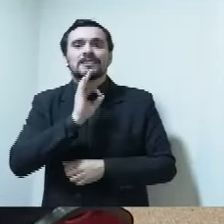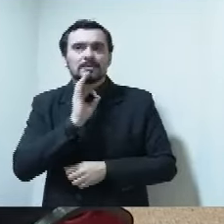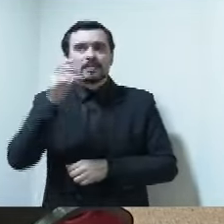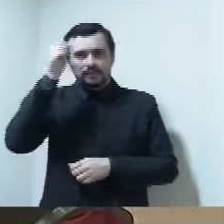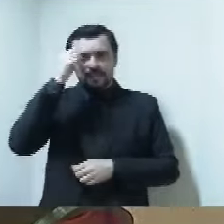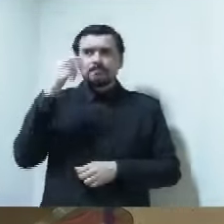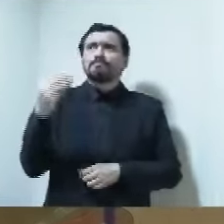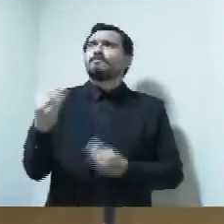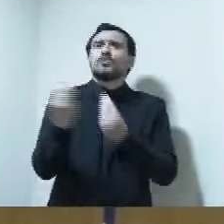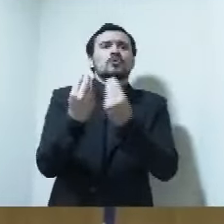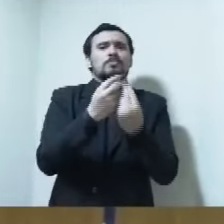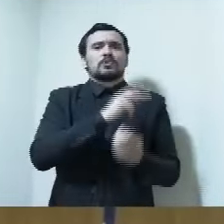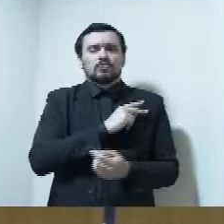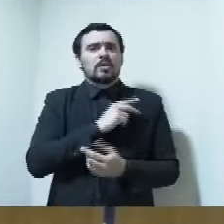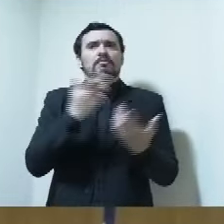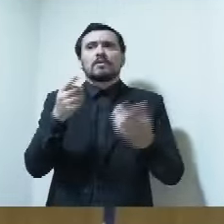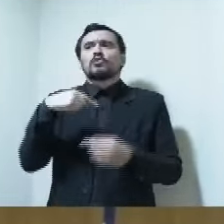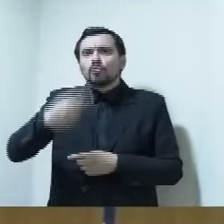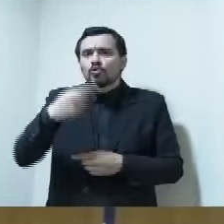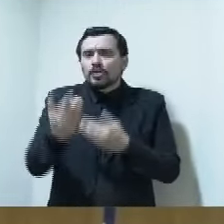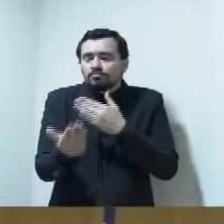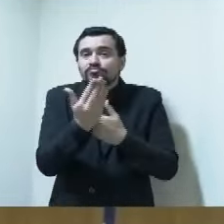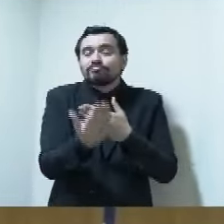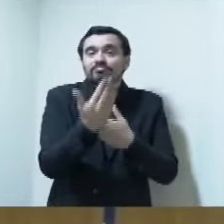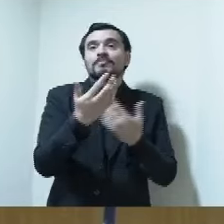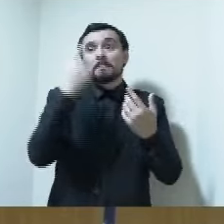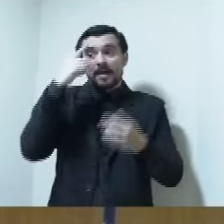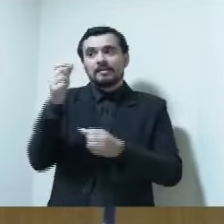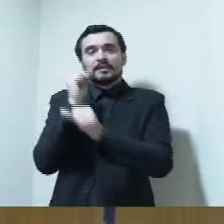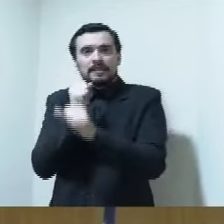de compatriotas que cada mañana se levantan para que con su